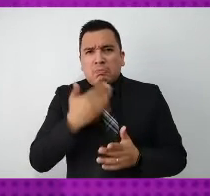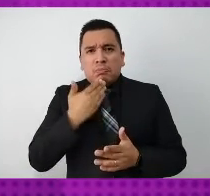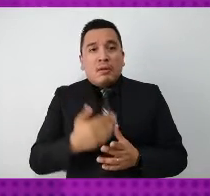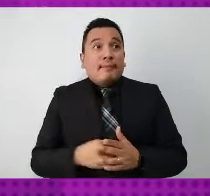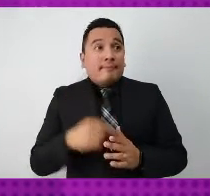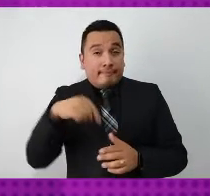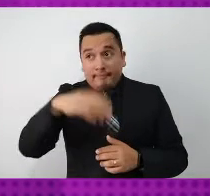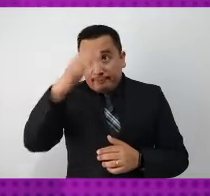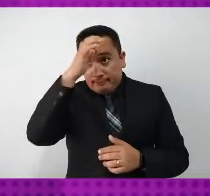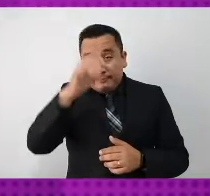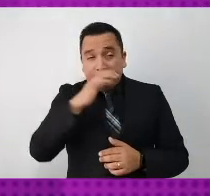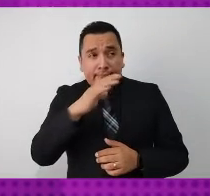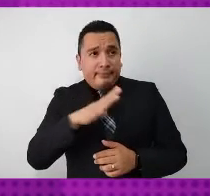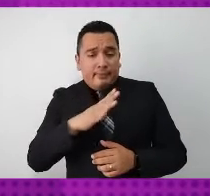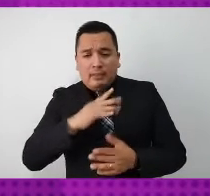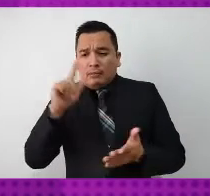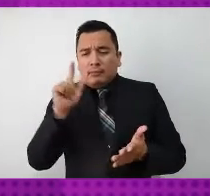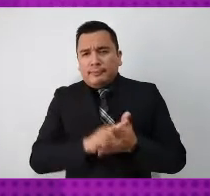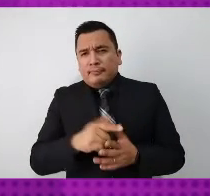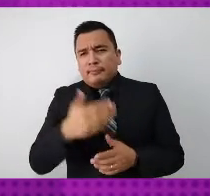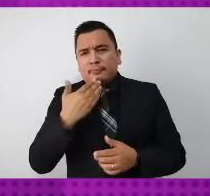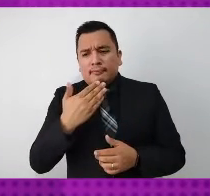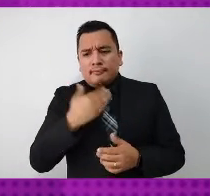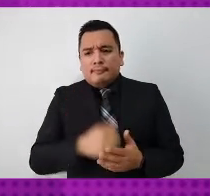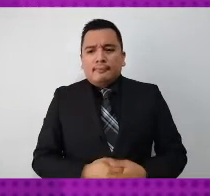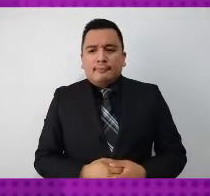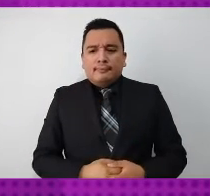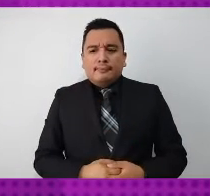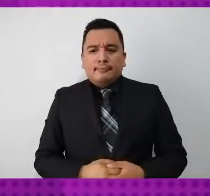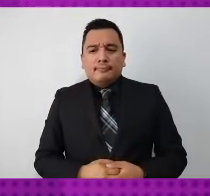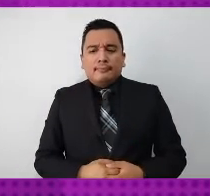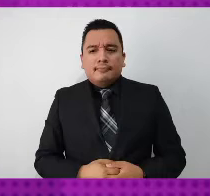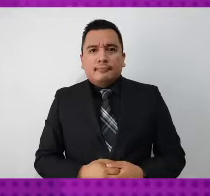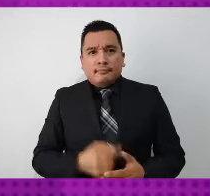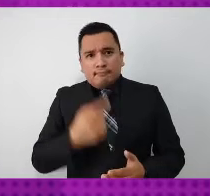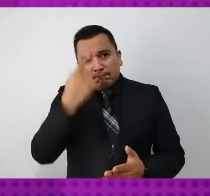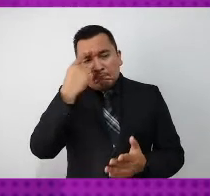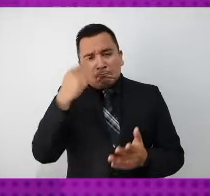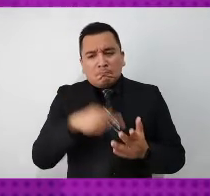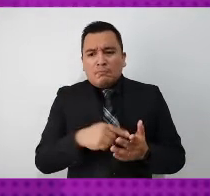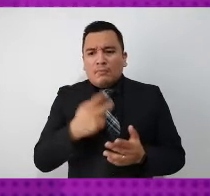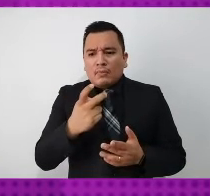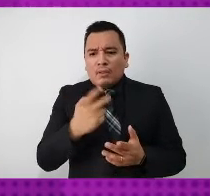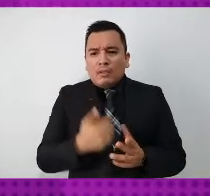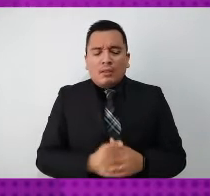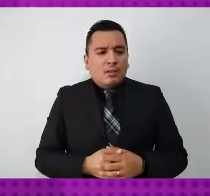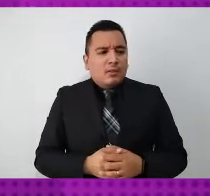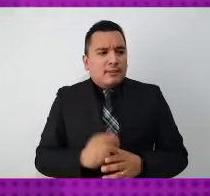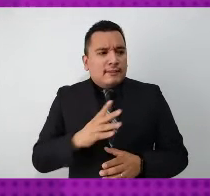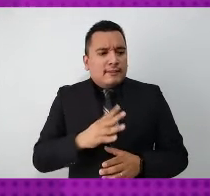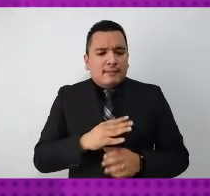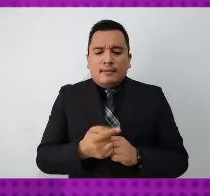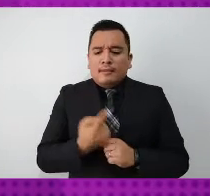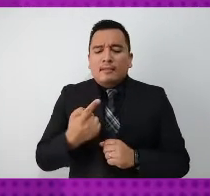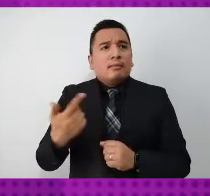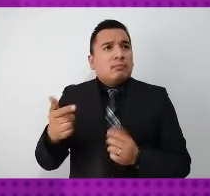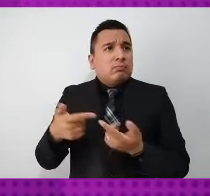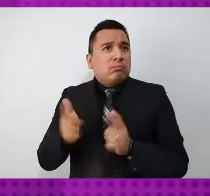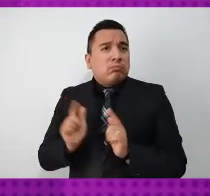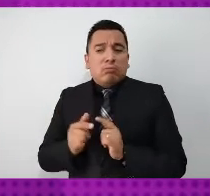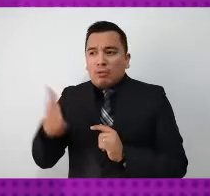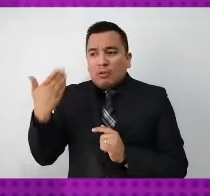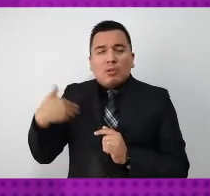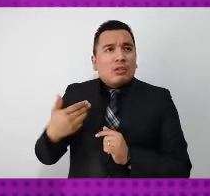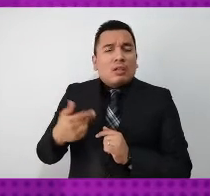tenemos una buena ley creo que éste y todo ha sido impulsado por los grupos vulnerables en este caso